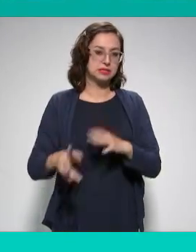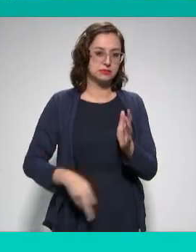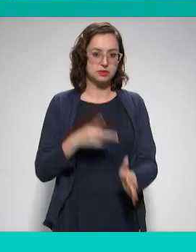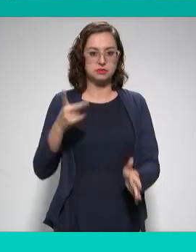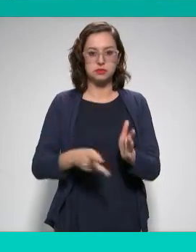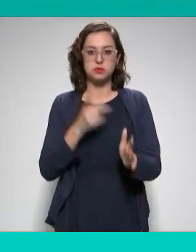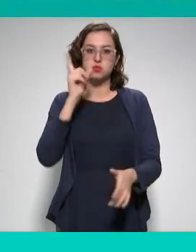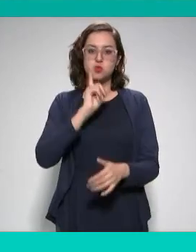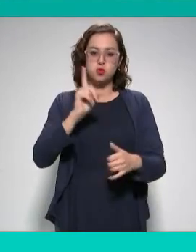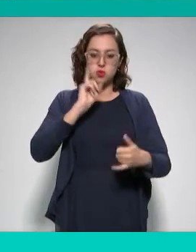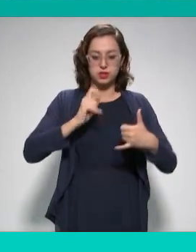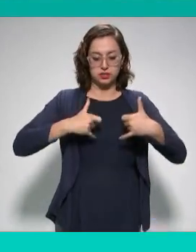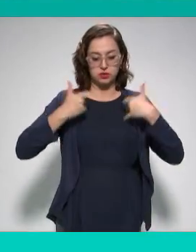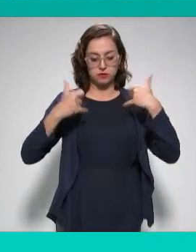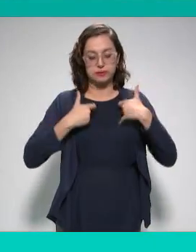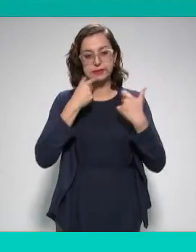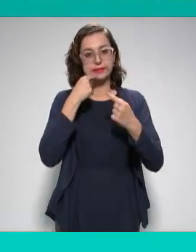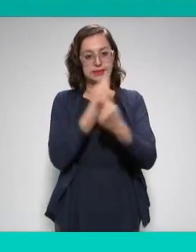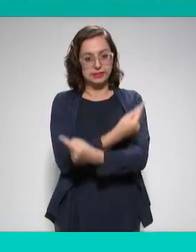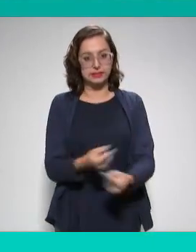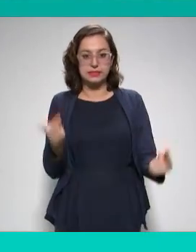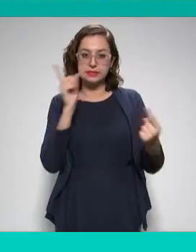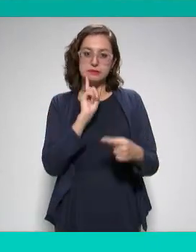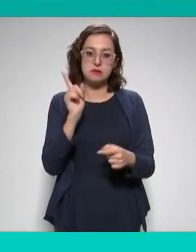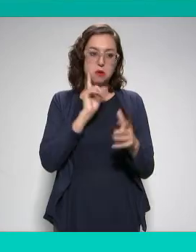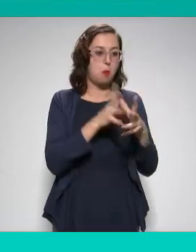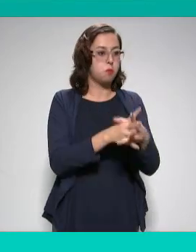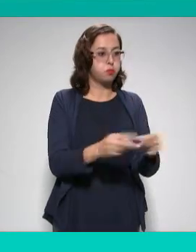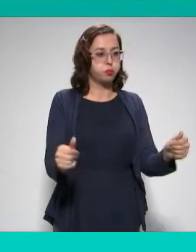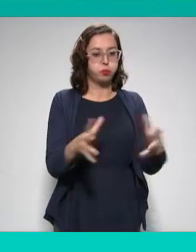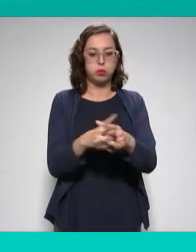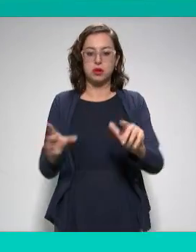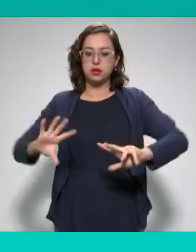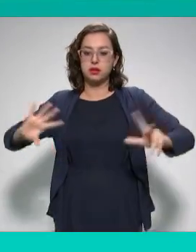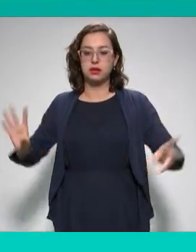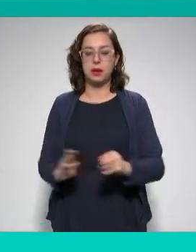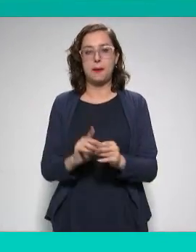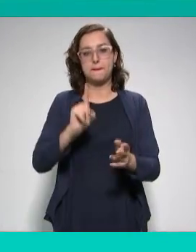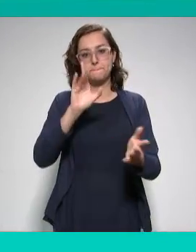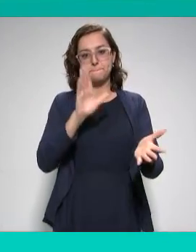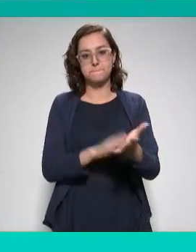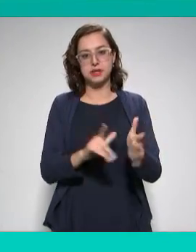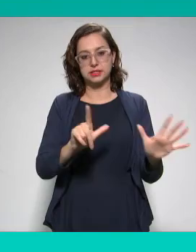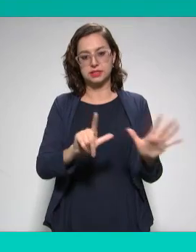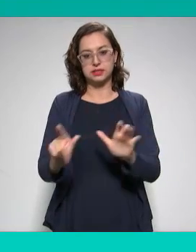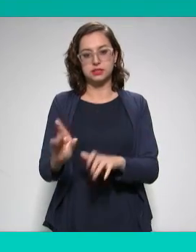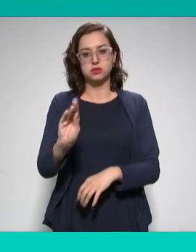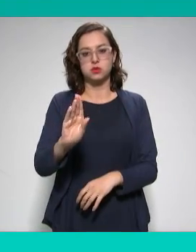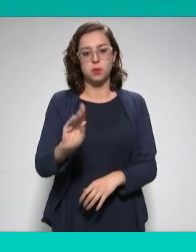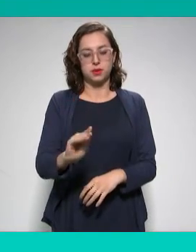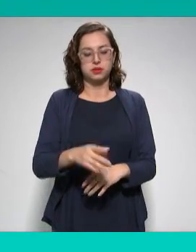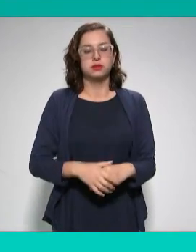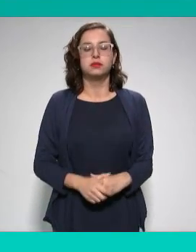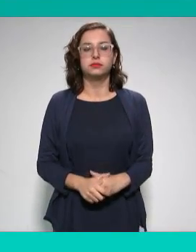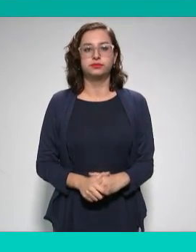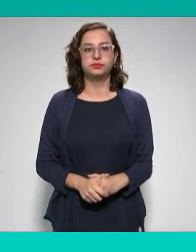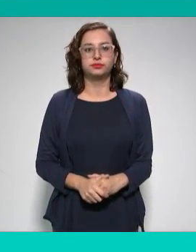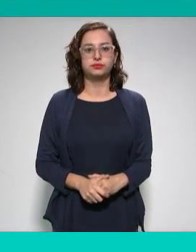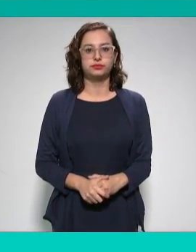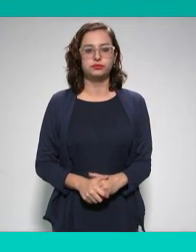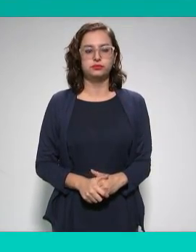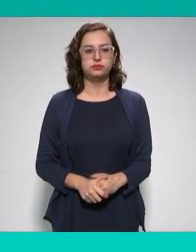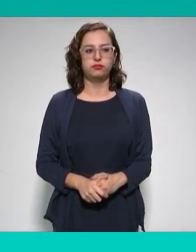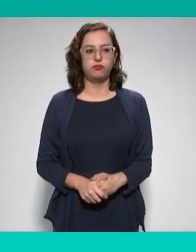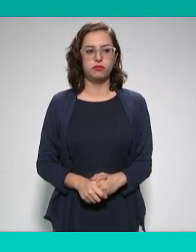adolescentes y niñas desaparecidas del país con un total de 1790 y aunque las mujeres